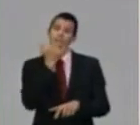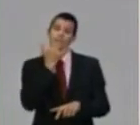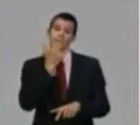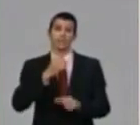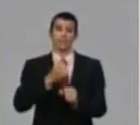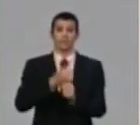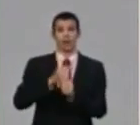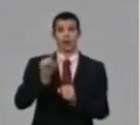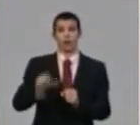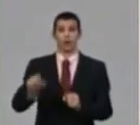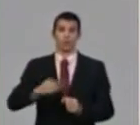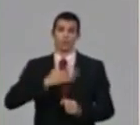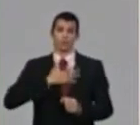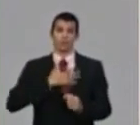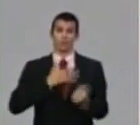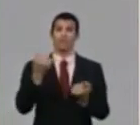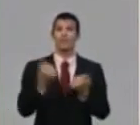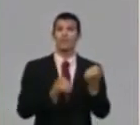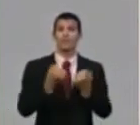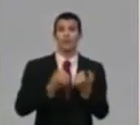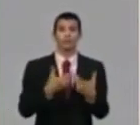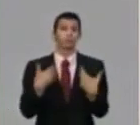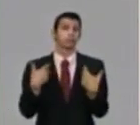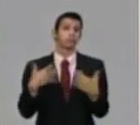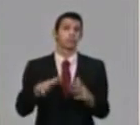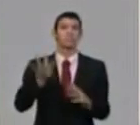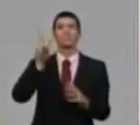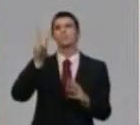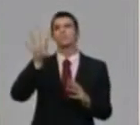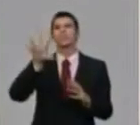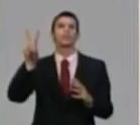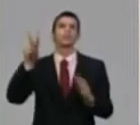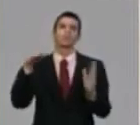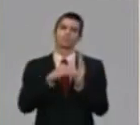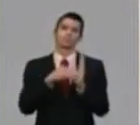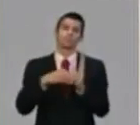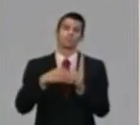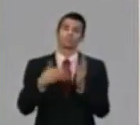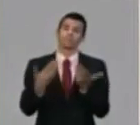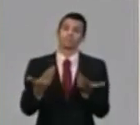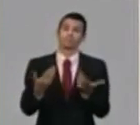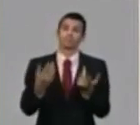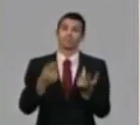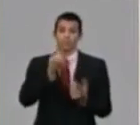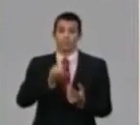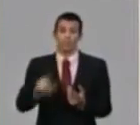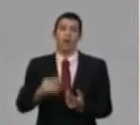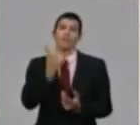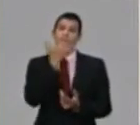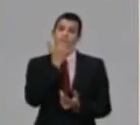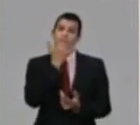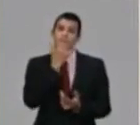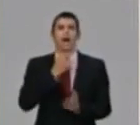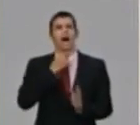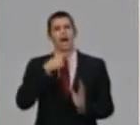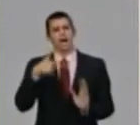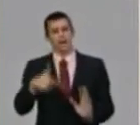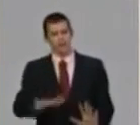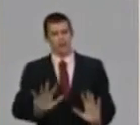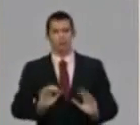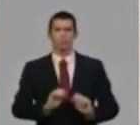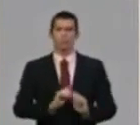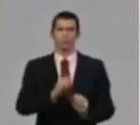prestar estos servicios. Son más de 52.000 trabajadores por cuenta propia. Pero en otros casos puede ser a solicitud del trabajador por cuenta